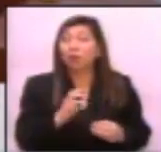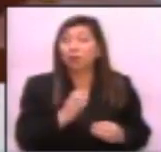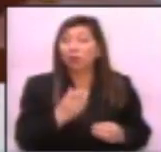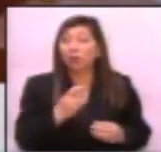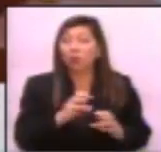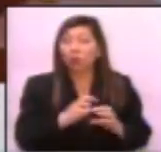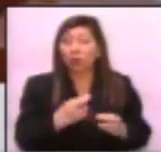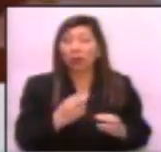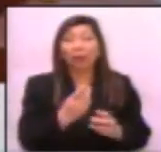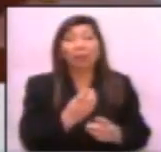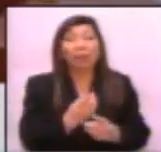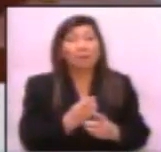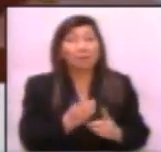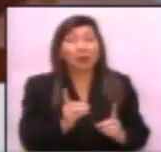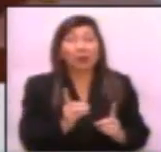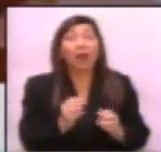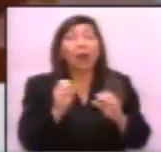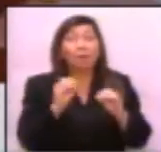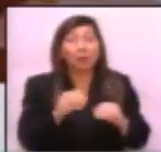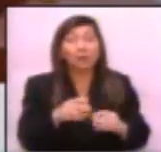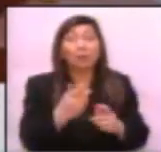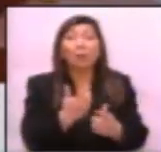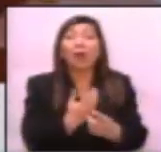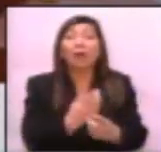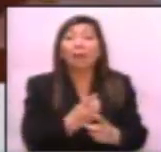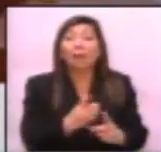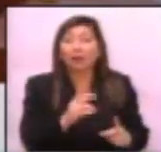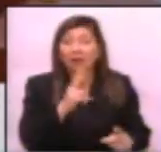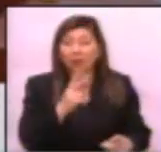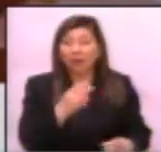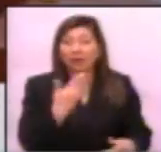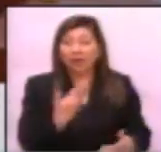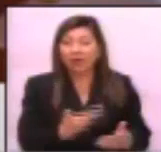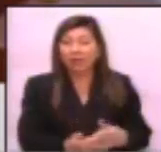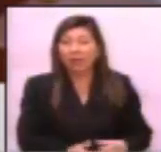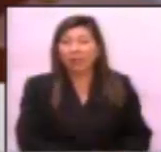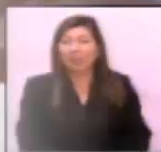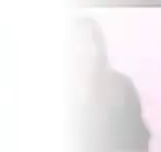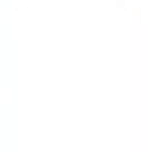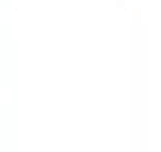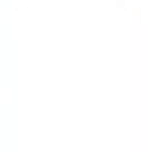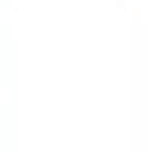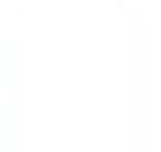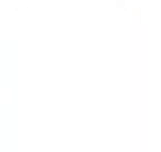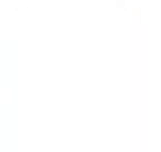somos un partido democrático que apuesta por la democracia en el Perú. Muchas gracias.